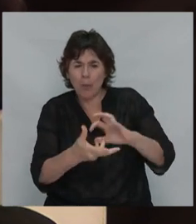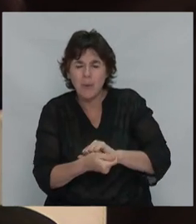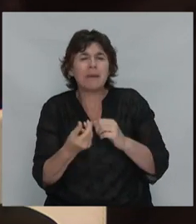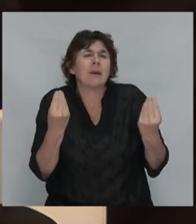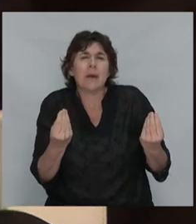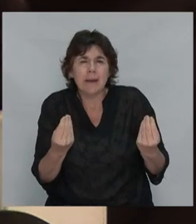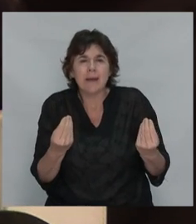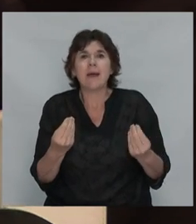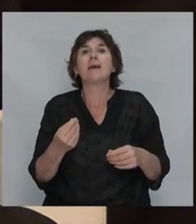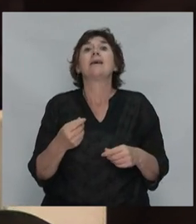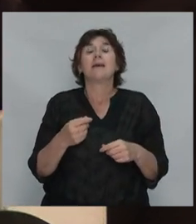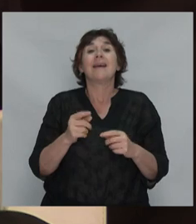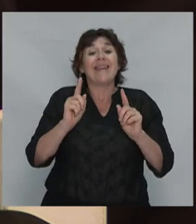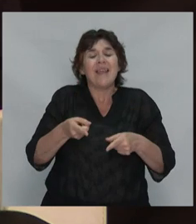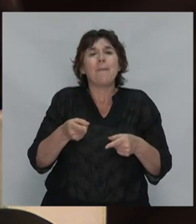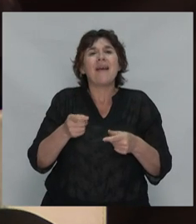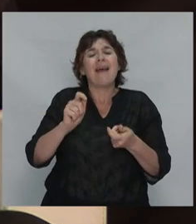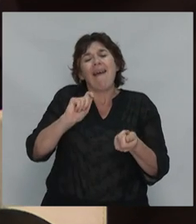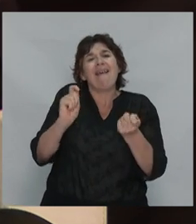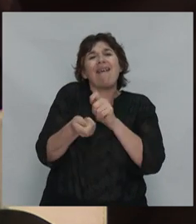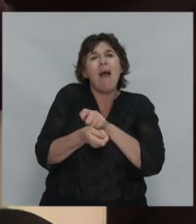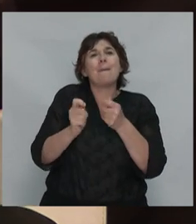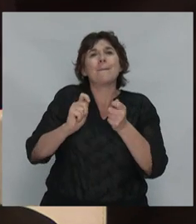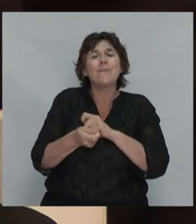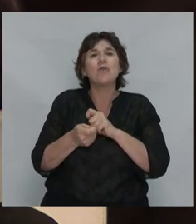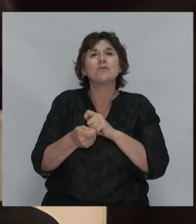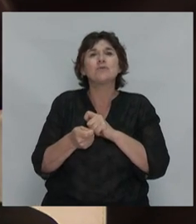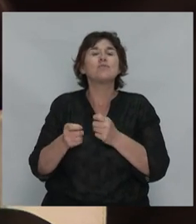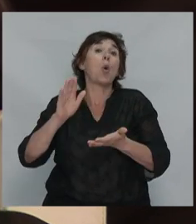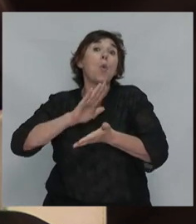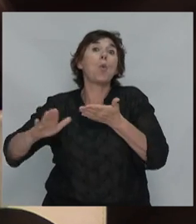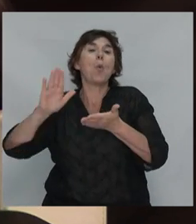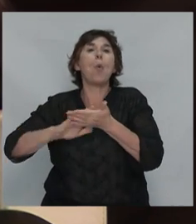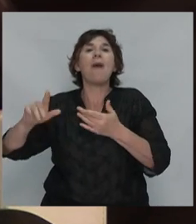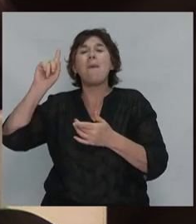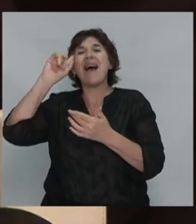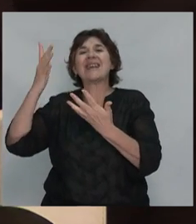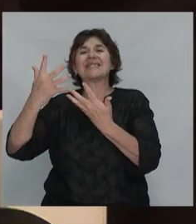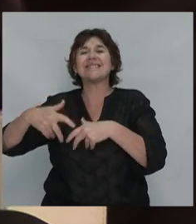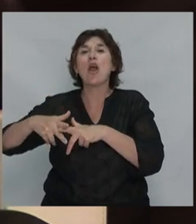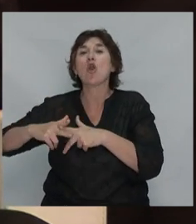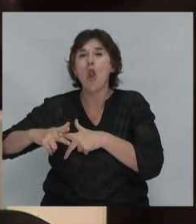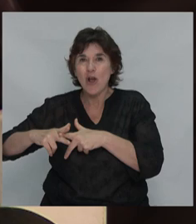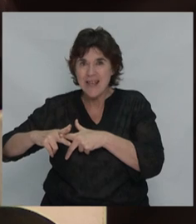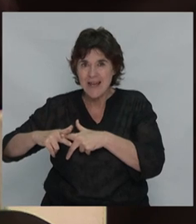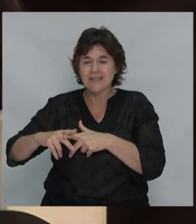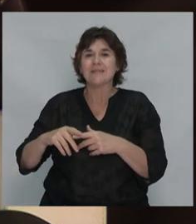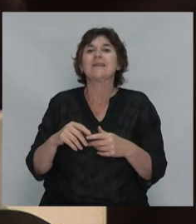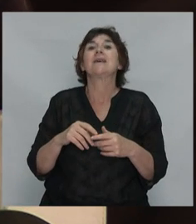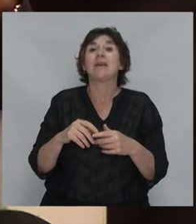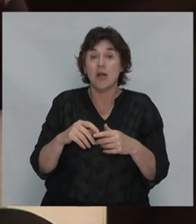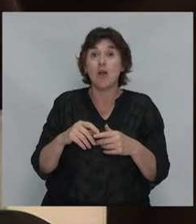los cambios que hoy introducen lo que llamamos las nuevas tecnologías es evidente que